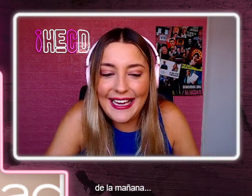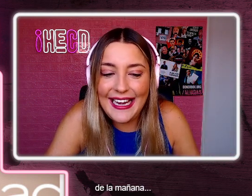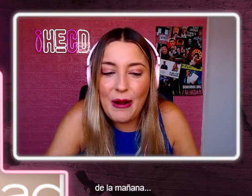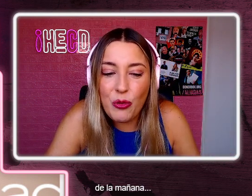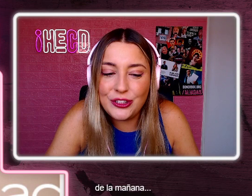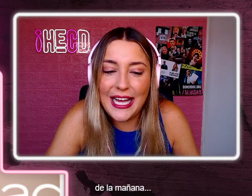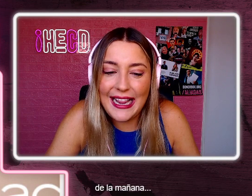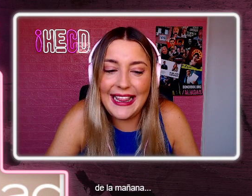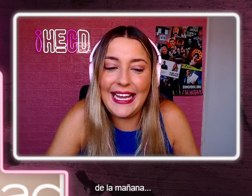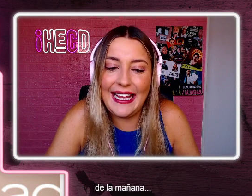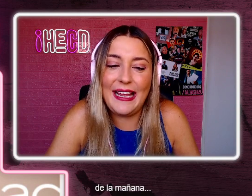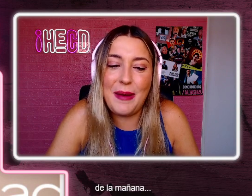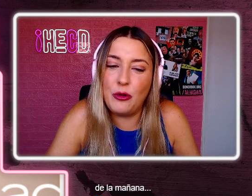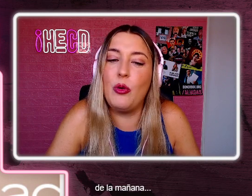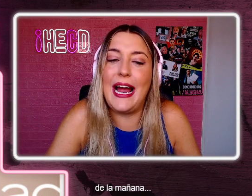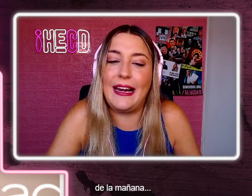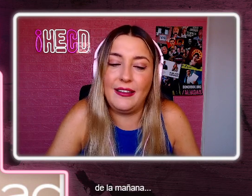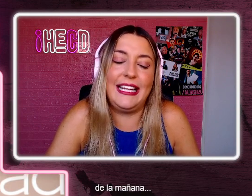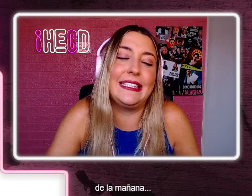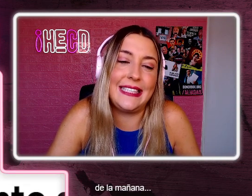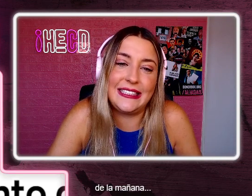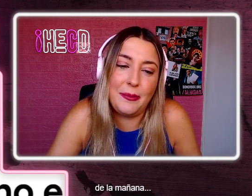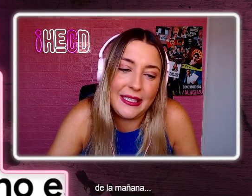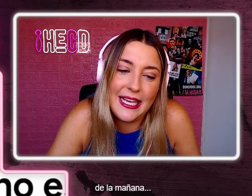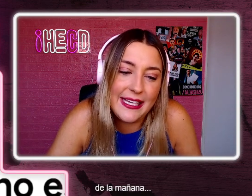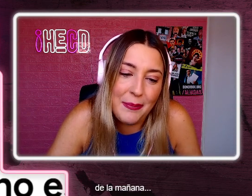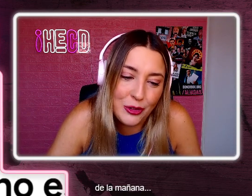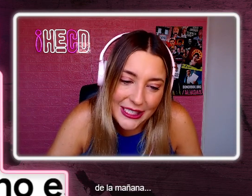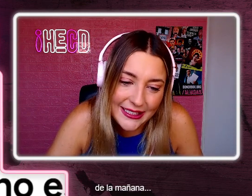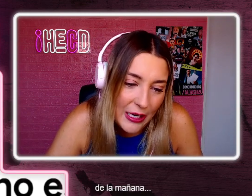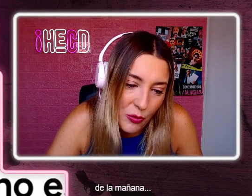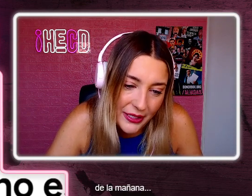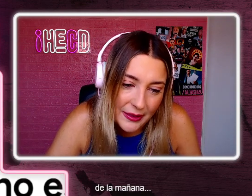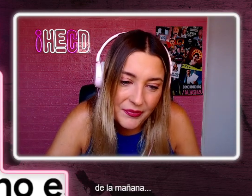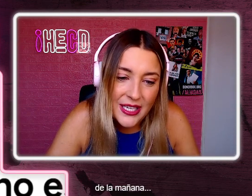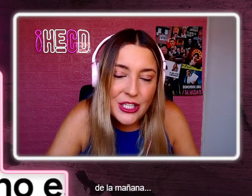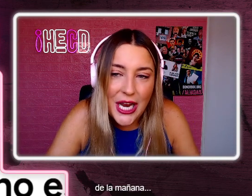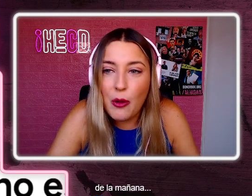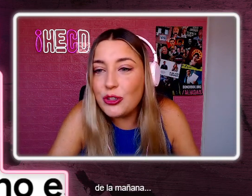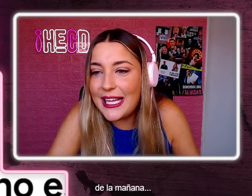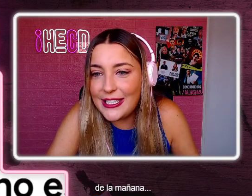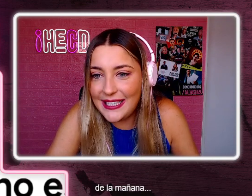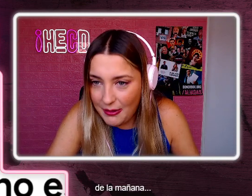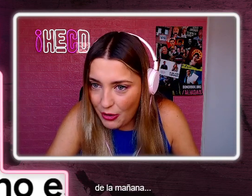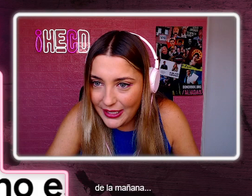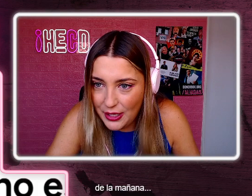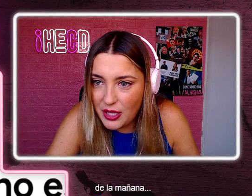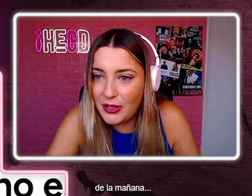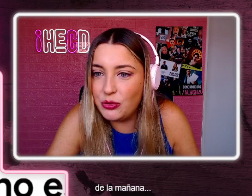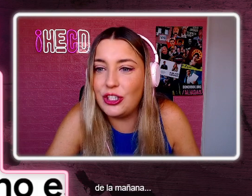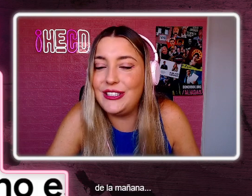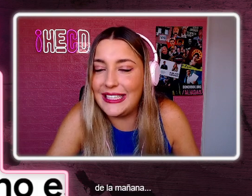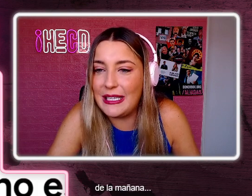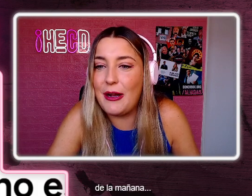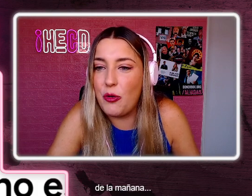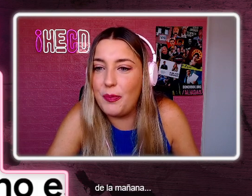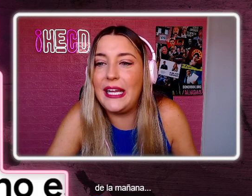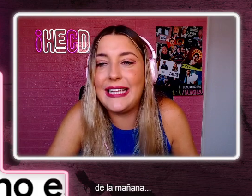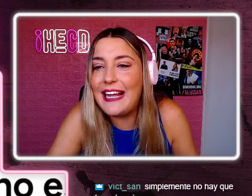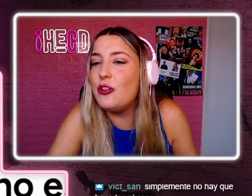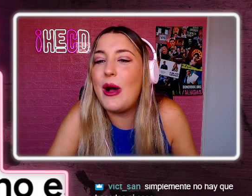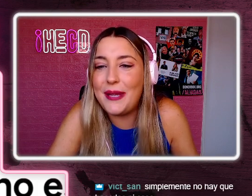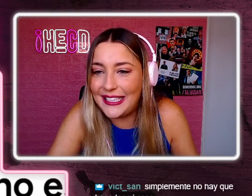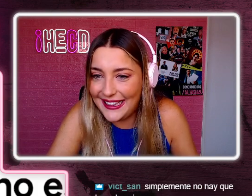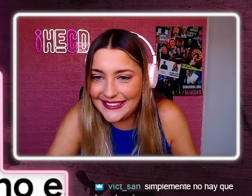ya la cuota de madrugar esta semana ya tenía cubierta la cuota de trabajo de 15 minutos ya estaba